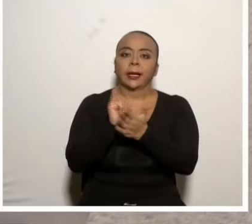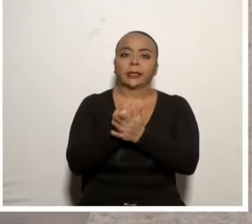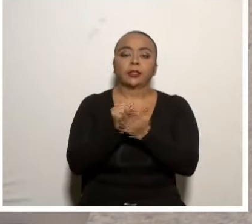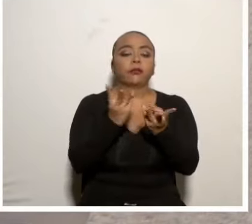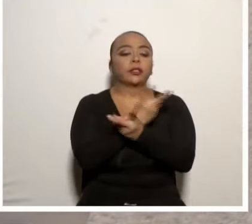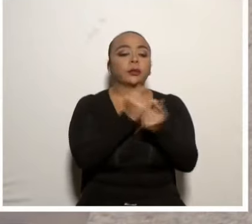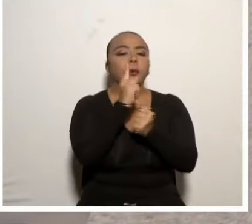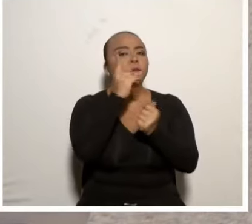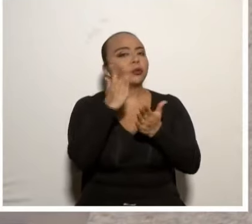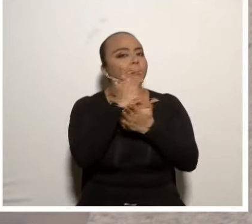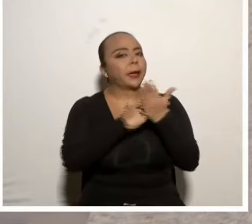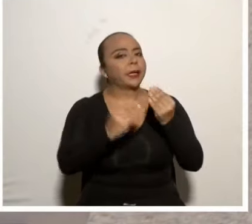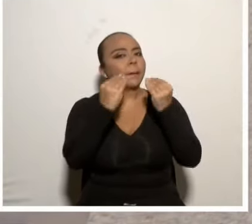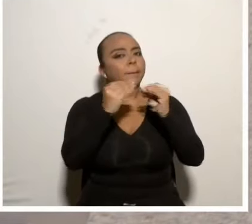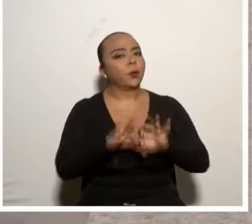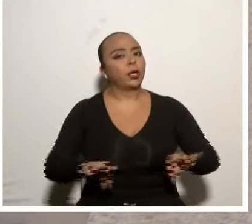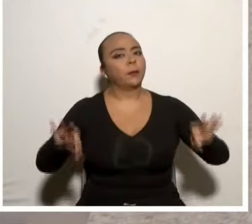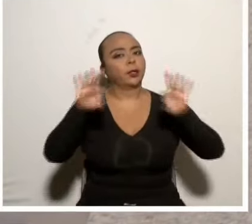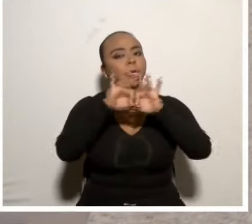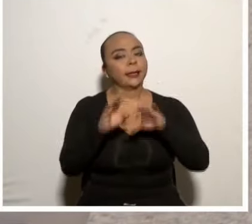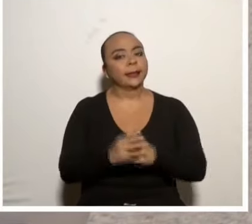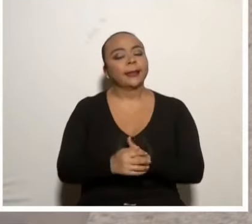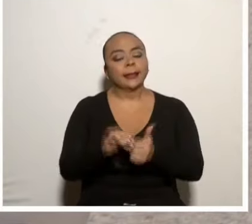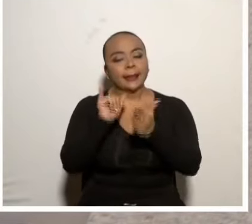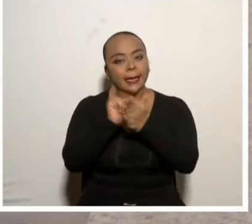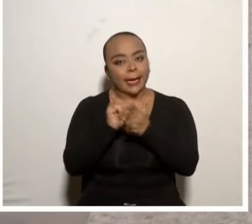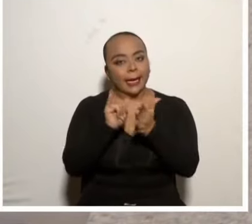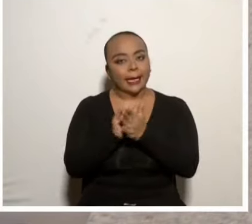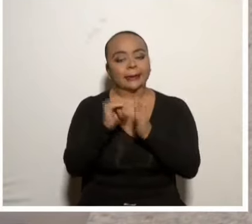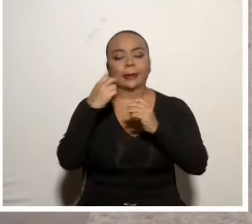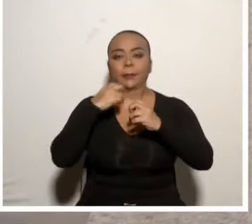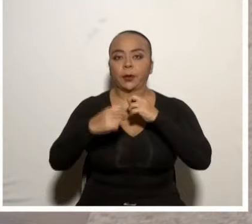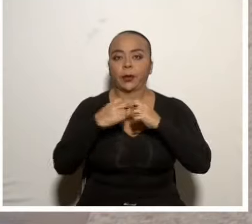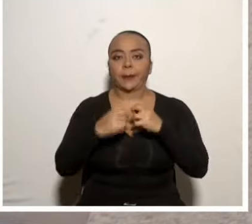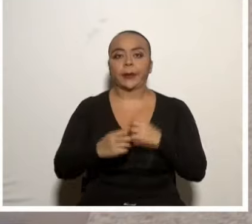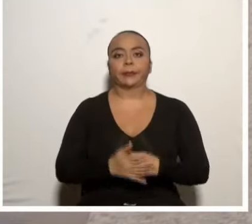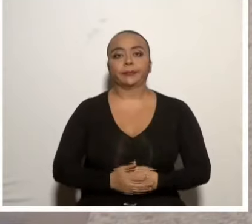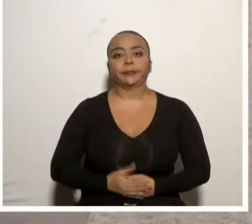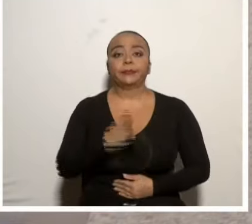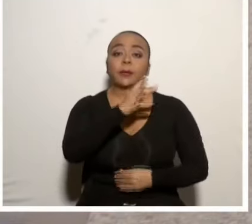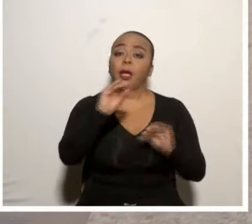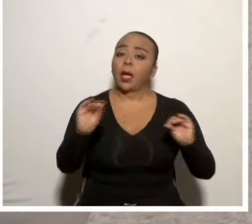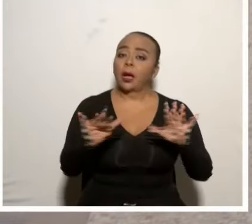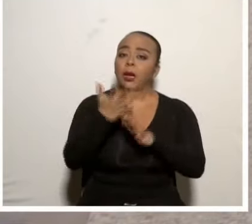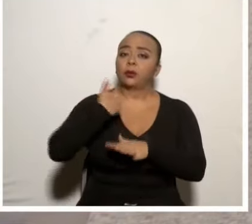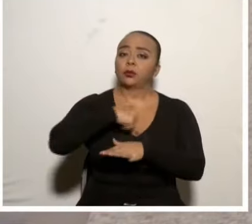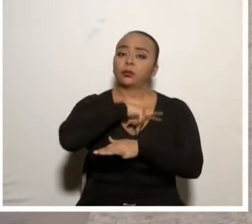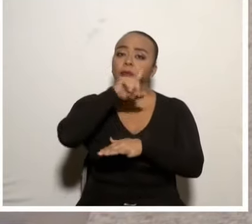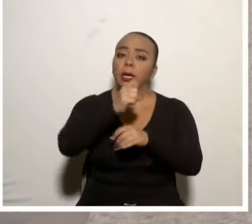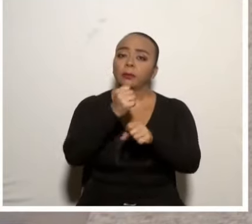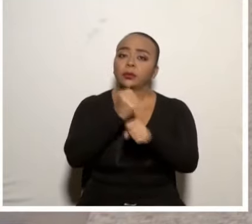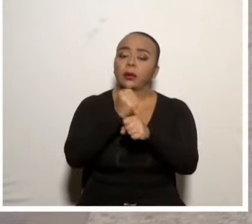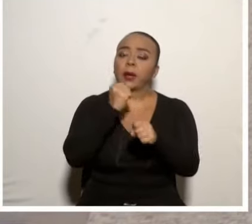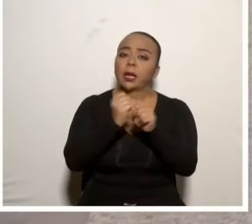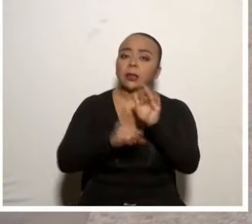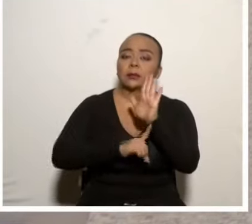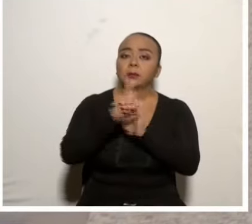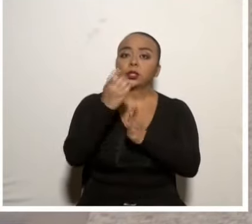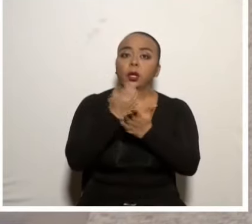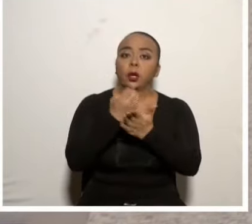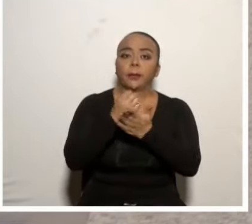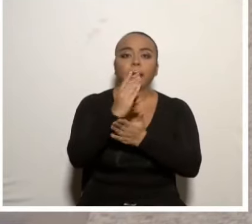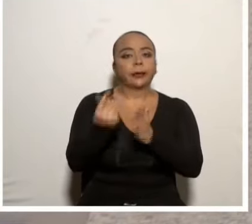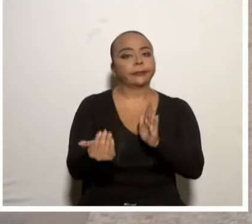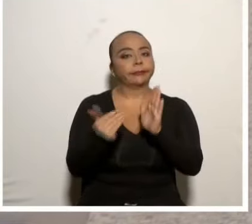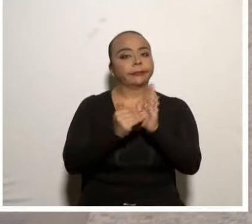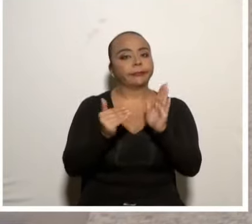parte muy importante de esta ecuación. Y por supuesto que hay que trabajar desarrollando la economía y